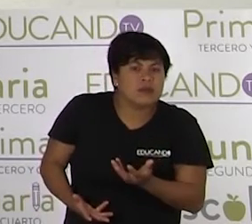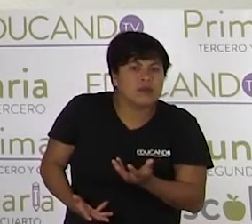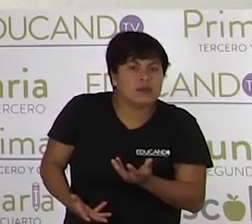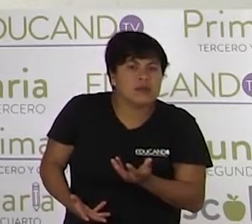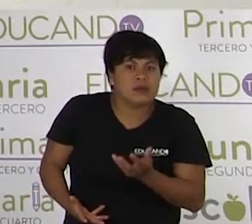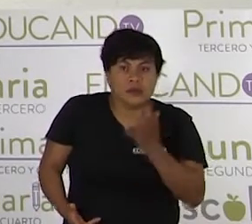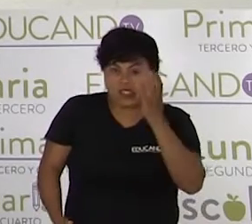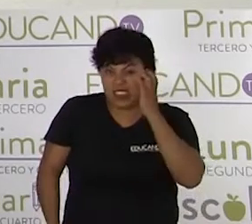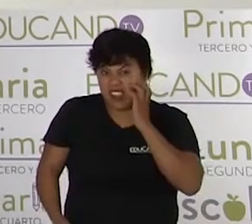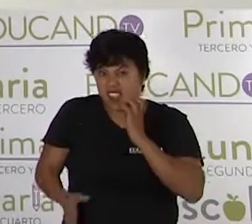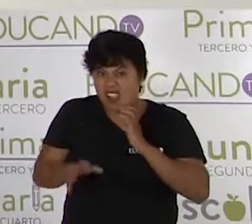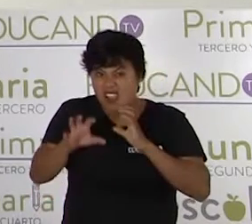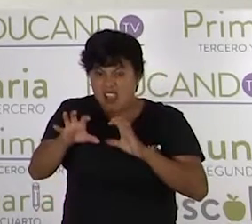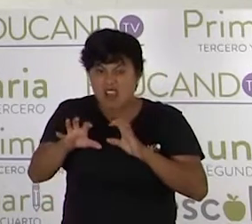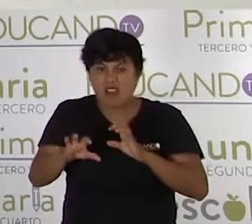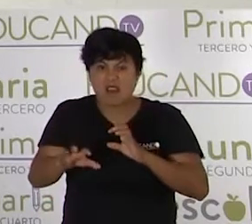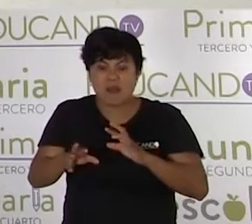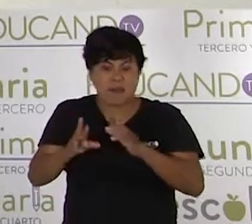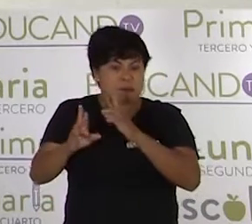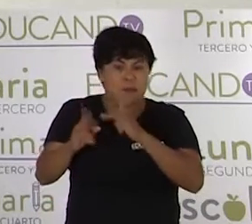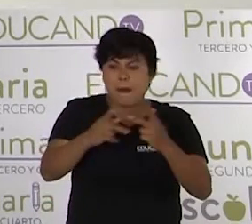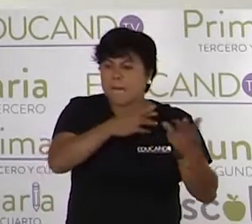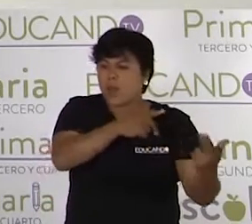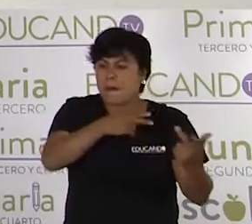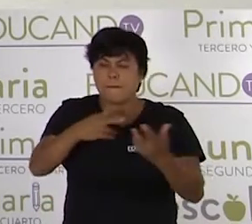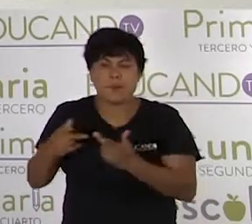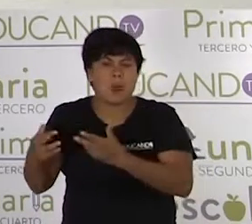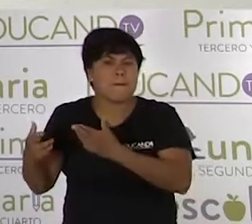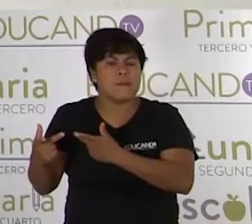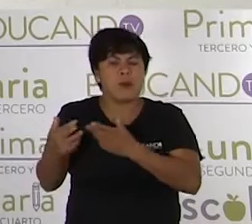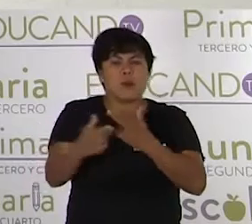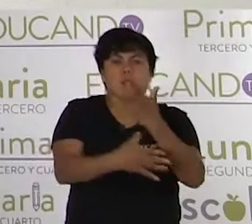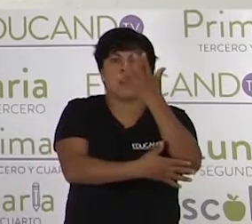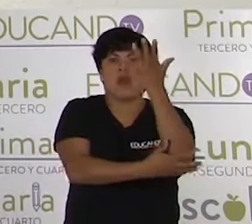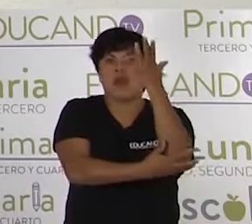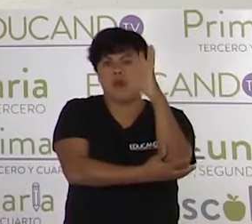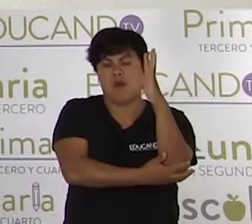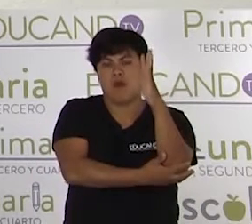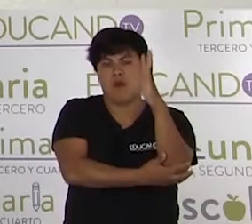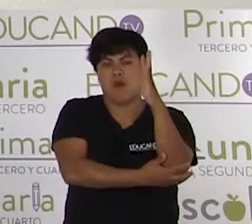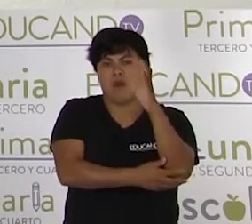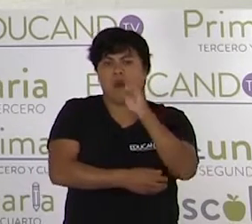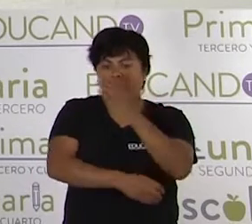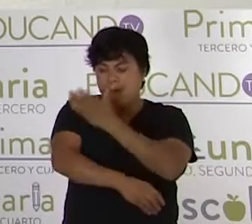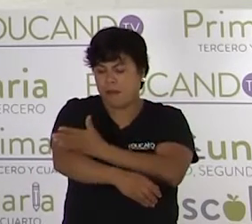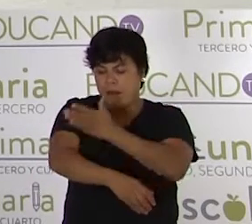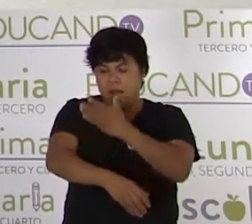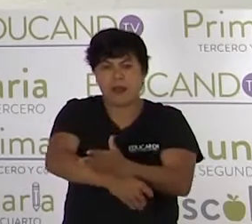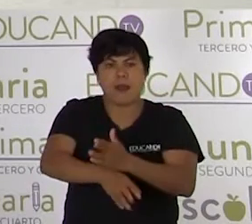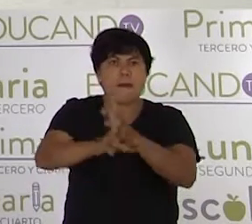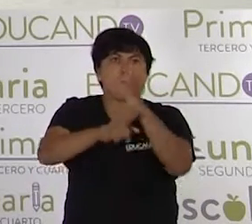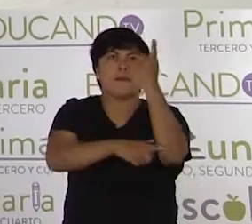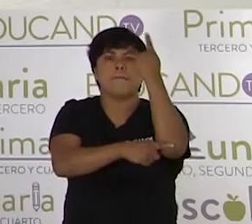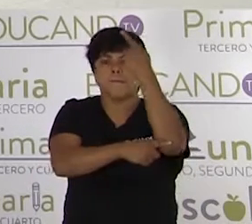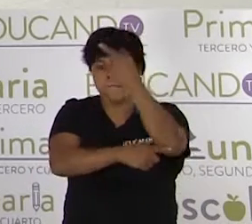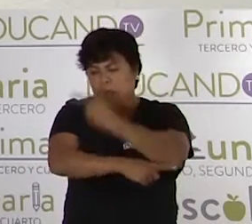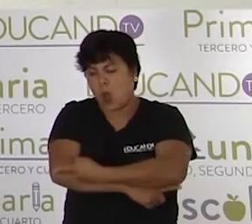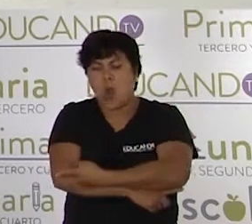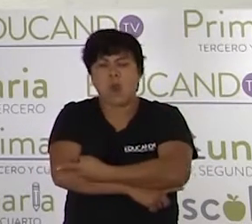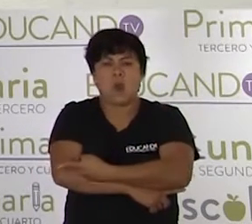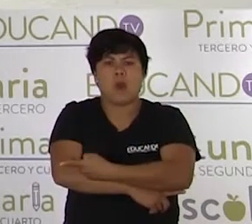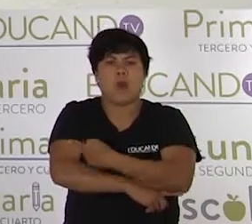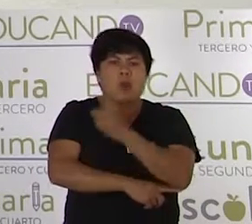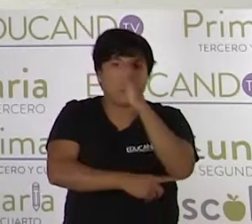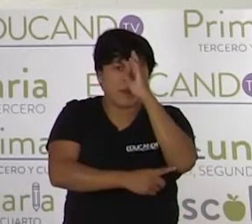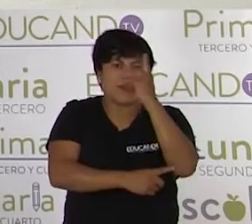El león ha roto un árbol o una leña. ¿Qué te imaginas